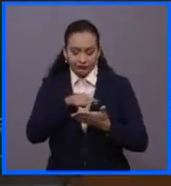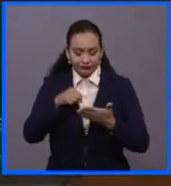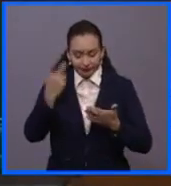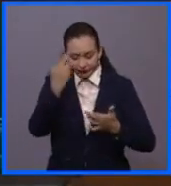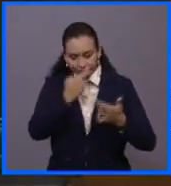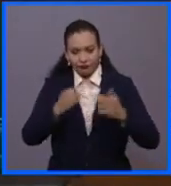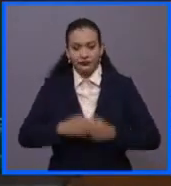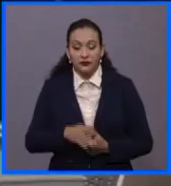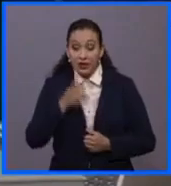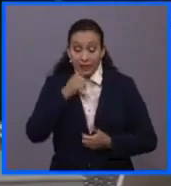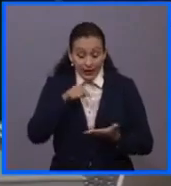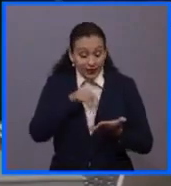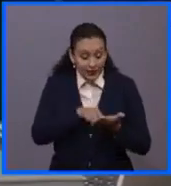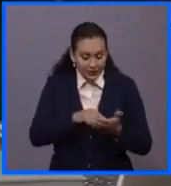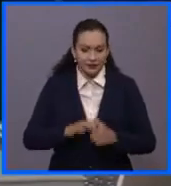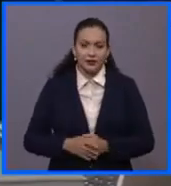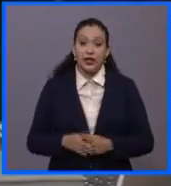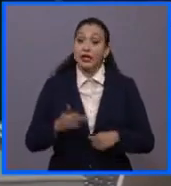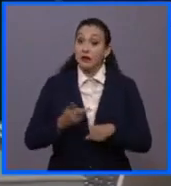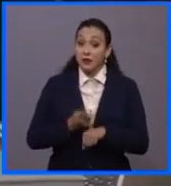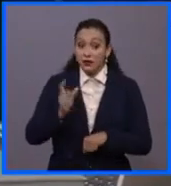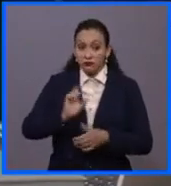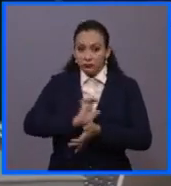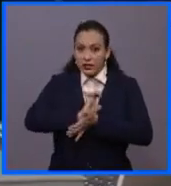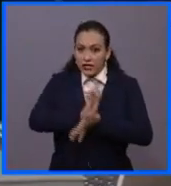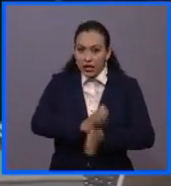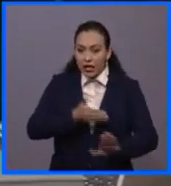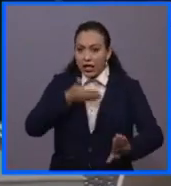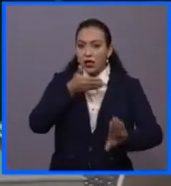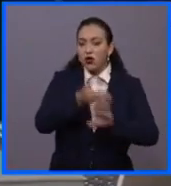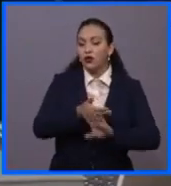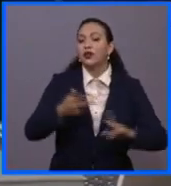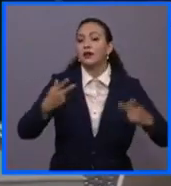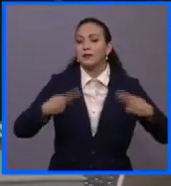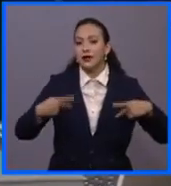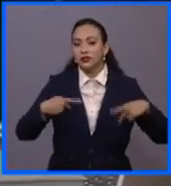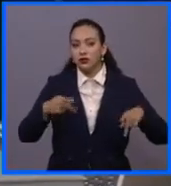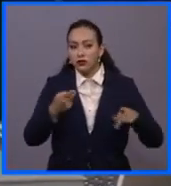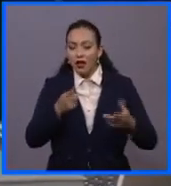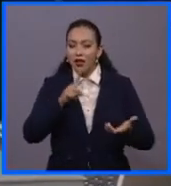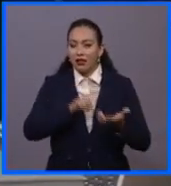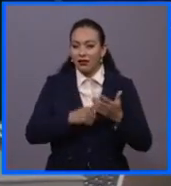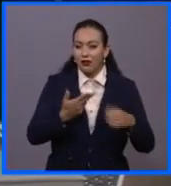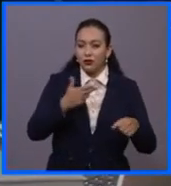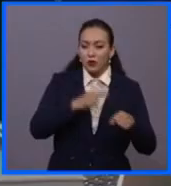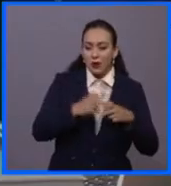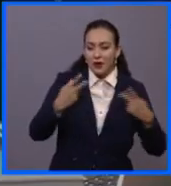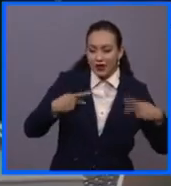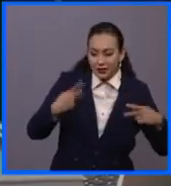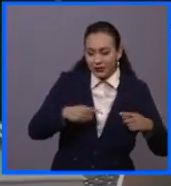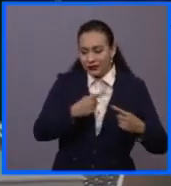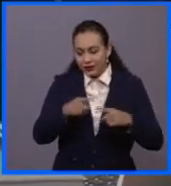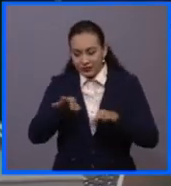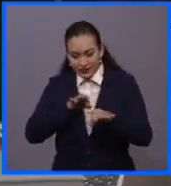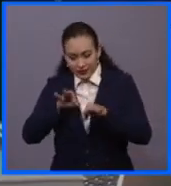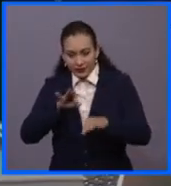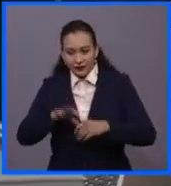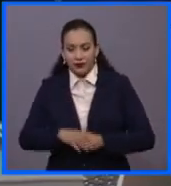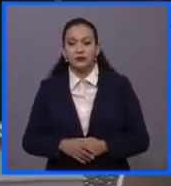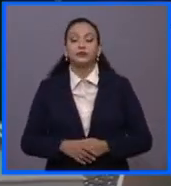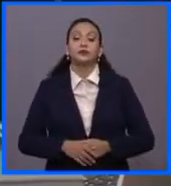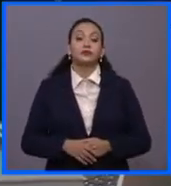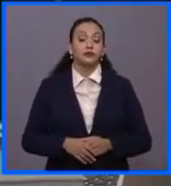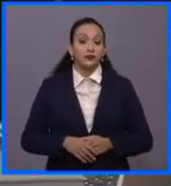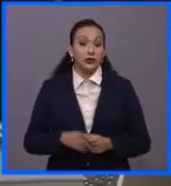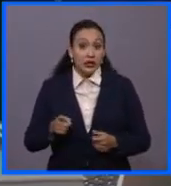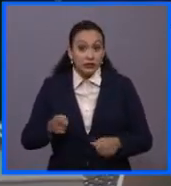que establecía que si el delito de discriminación se ejecutaba contra personal de servicios de salud públicos o privados, seguridad o protección civil,